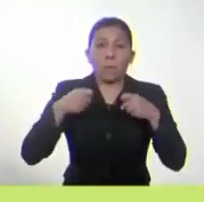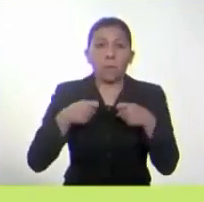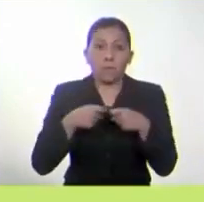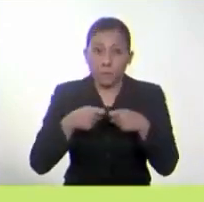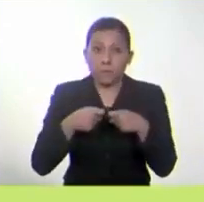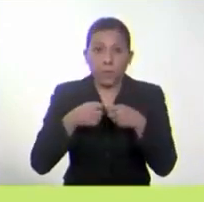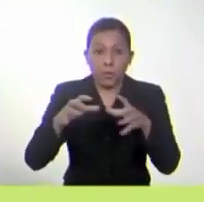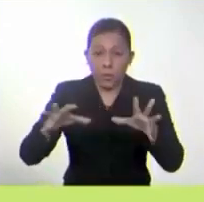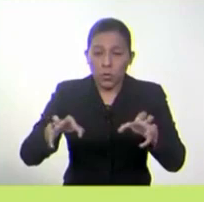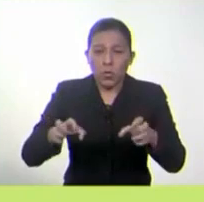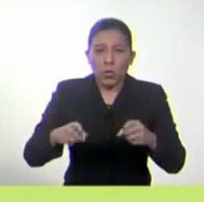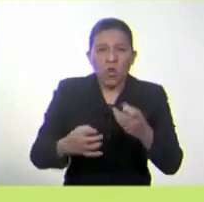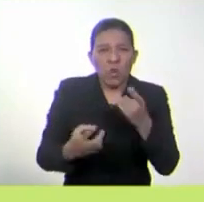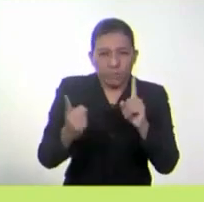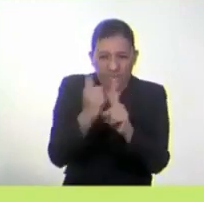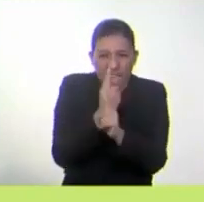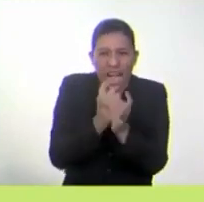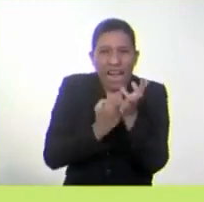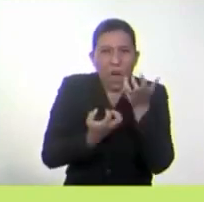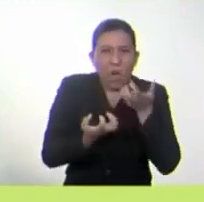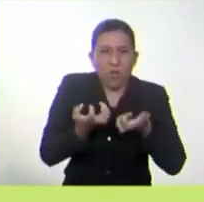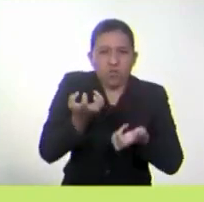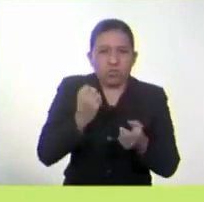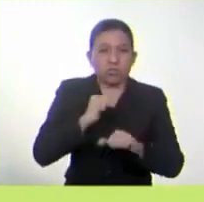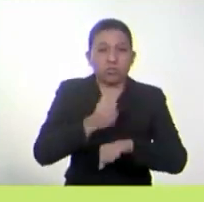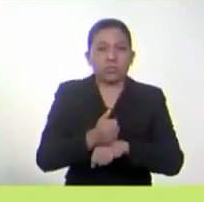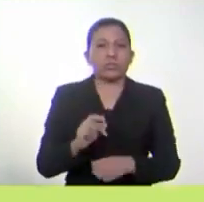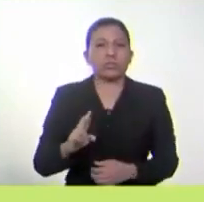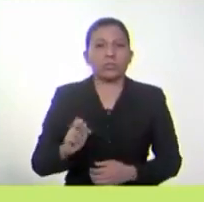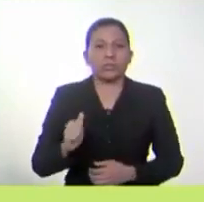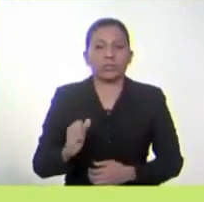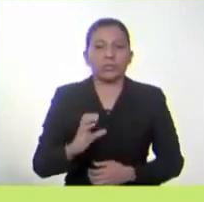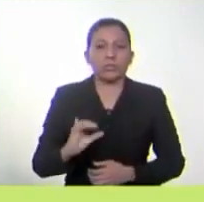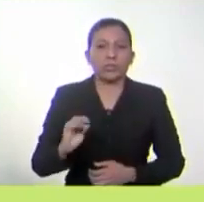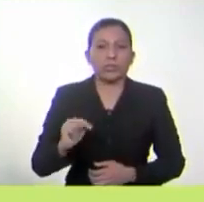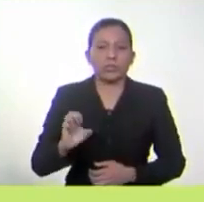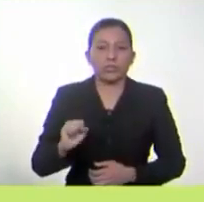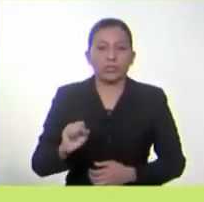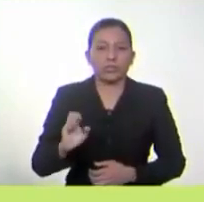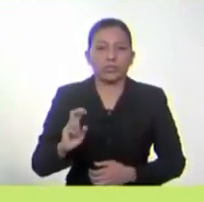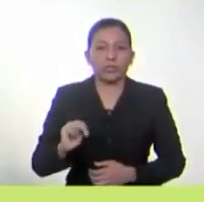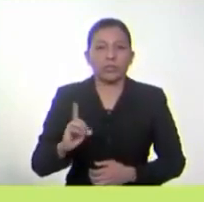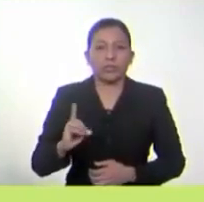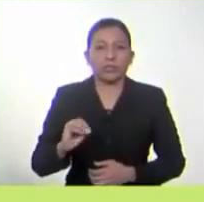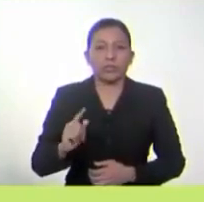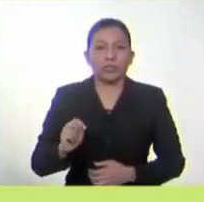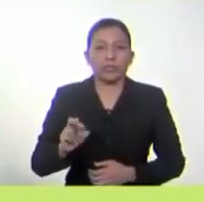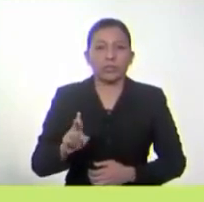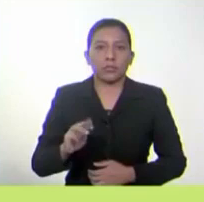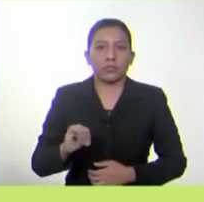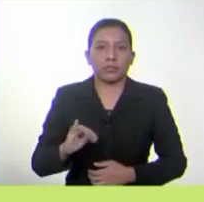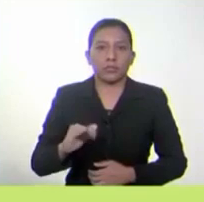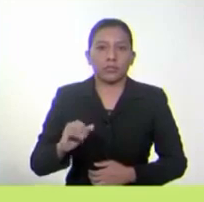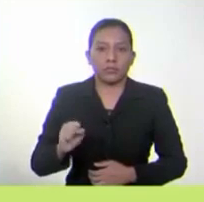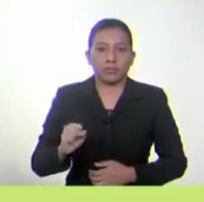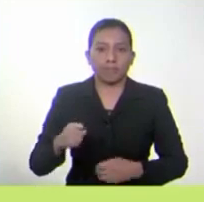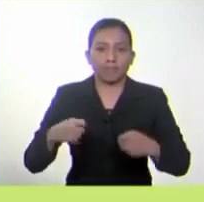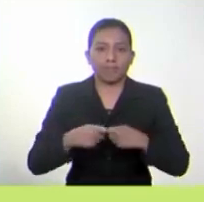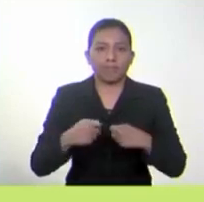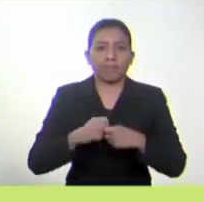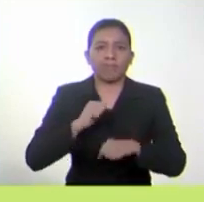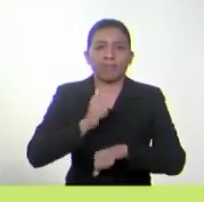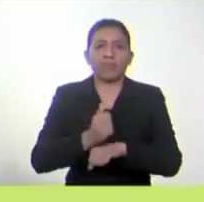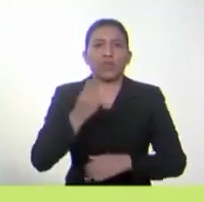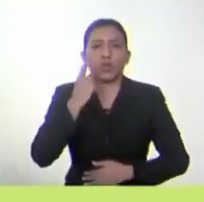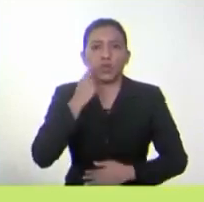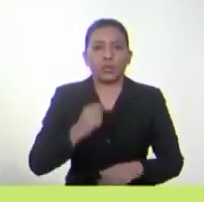en forma de calor, entonces se denominan reacciones endotérmicas. Y la palabra energía se escribe en el lado de